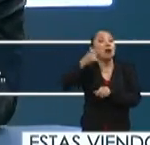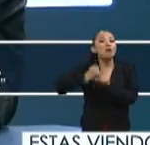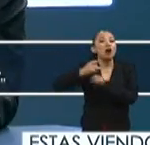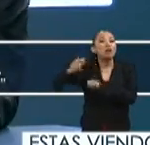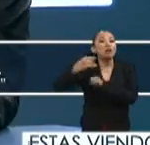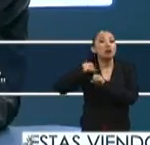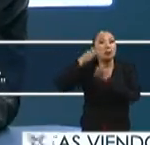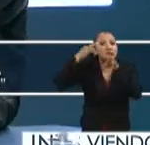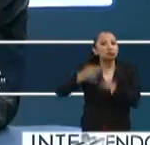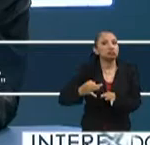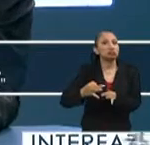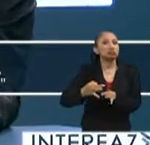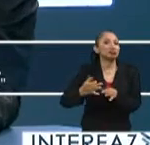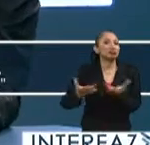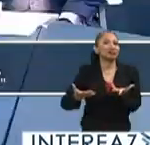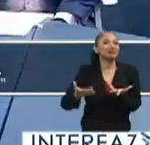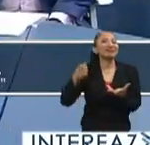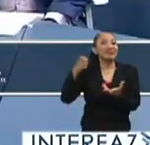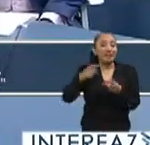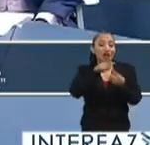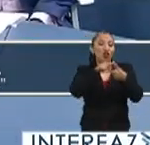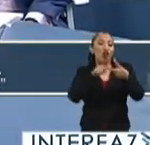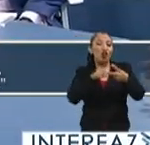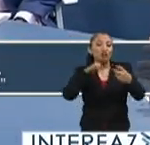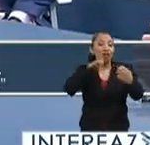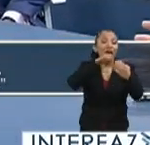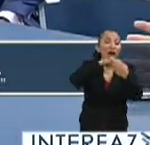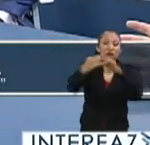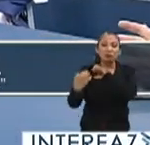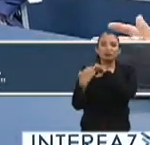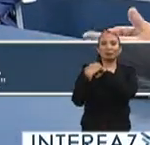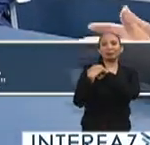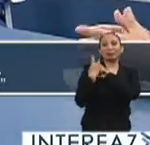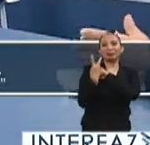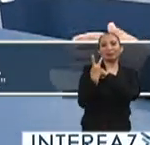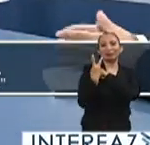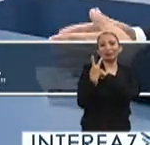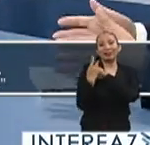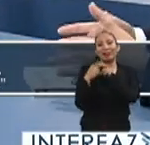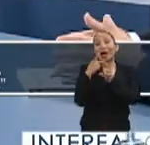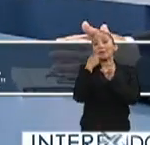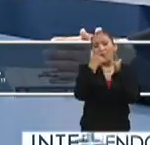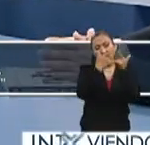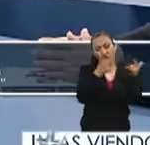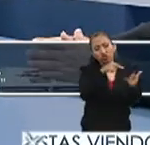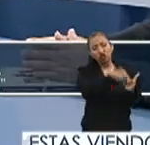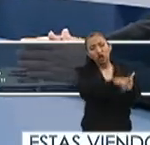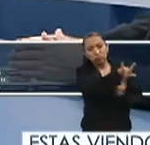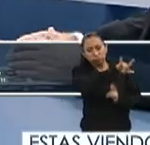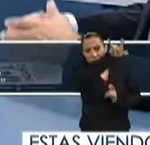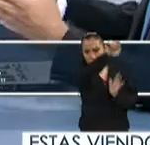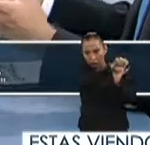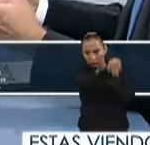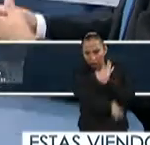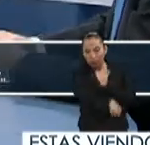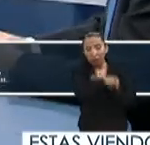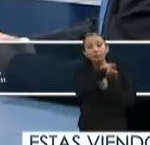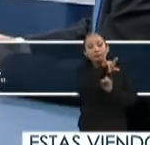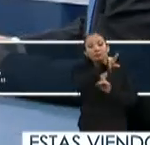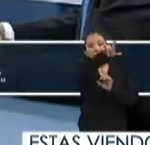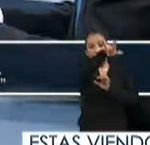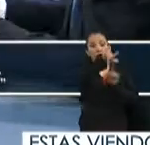la manera más adecuada. Entonces, desde estos dos puntos de vista lo abordamos, ¿no? Hablamos de historias de aviación, por ejemplo, en las